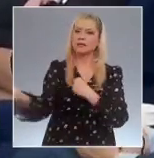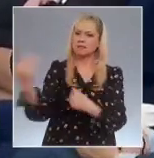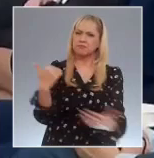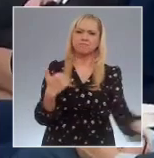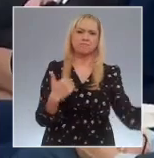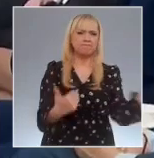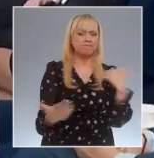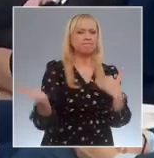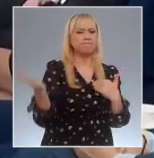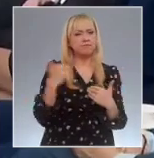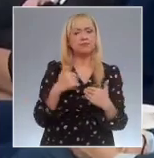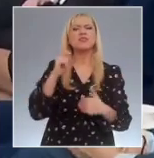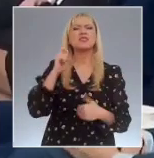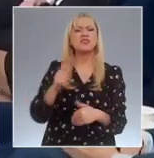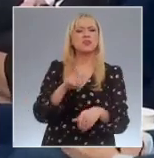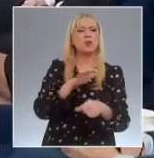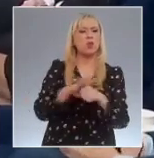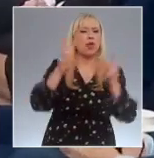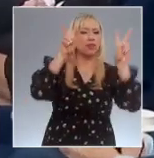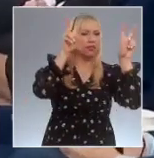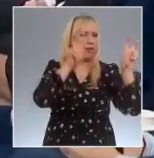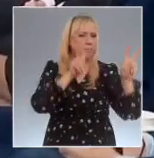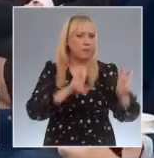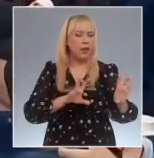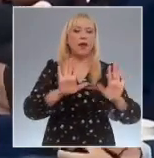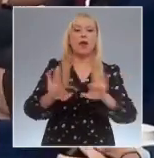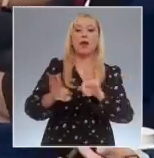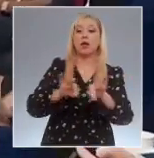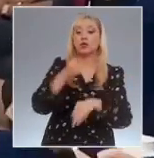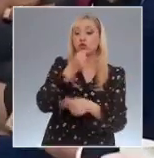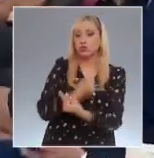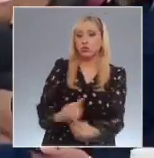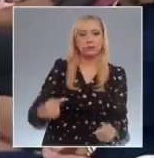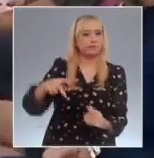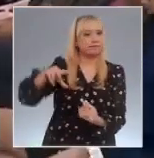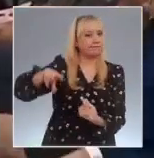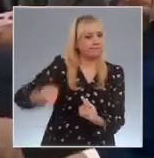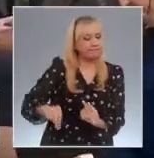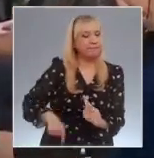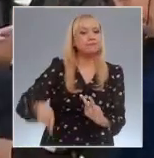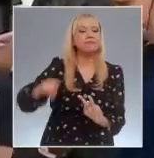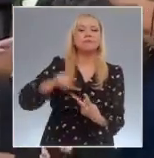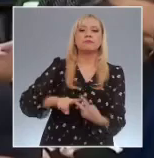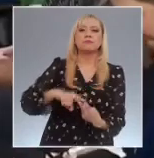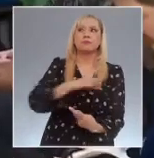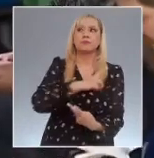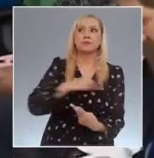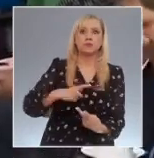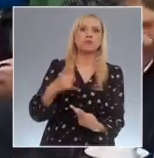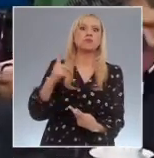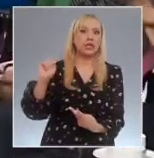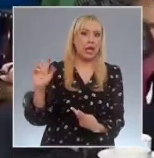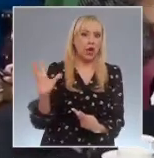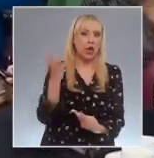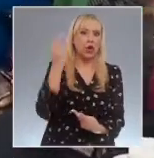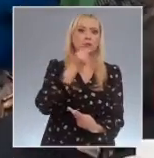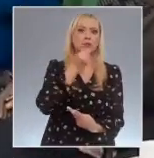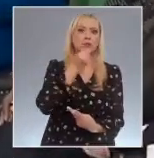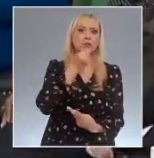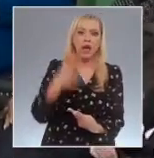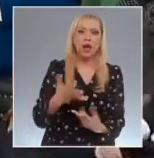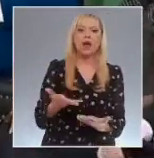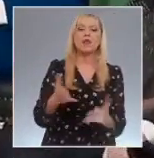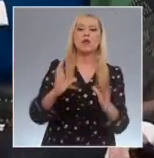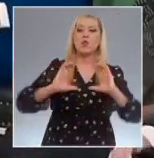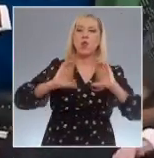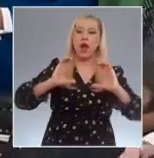que abordarán destacan el trabajo infantil, impacto de la transición hacia la economía digital y de energías limpias, economía